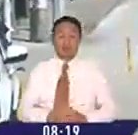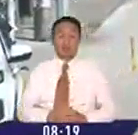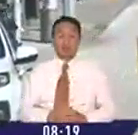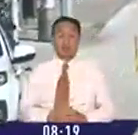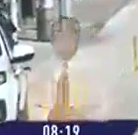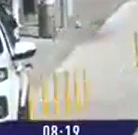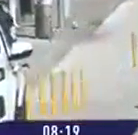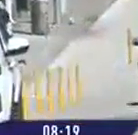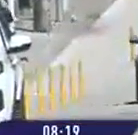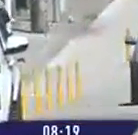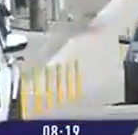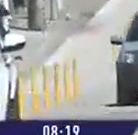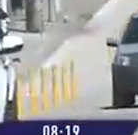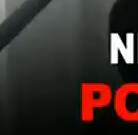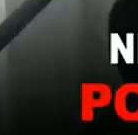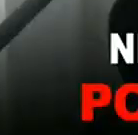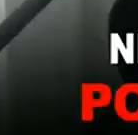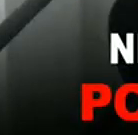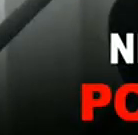Informó Priscila Cadena.